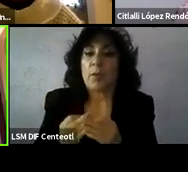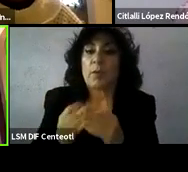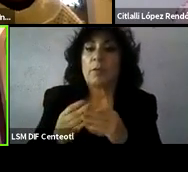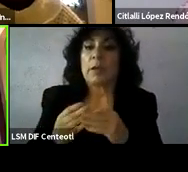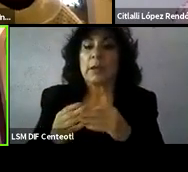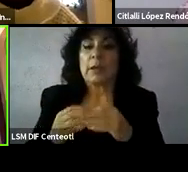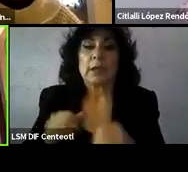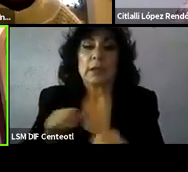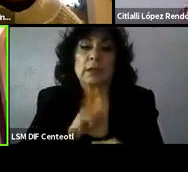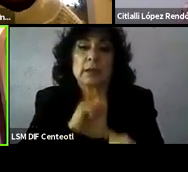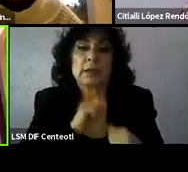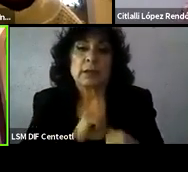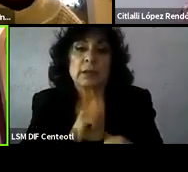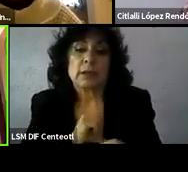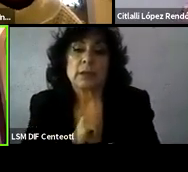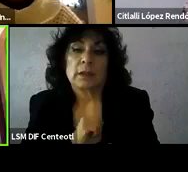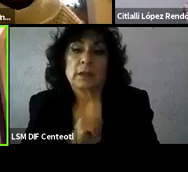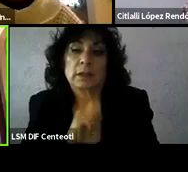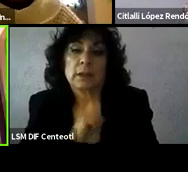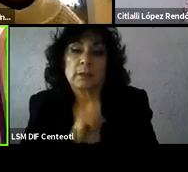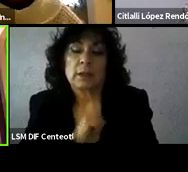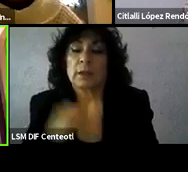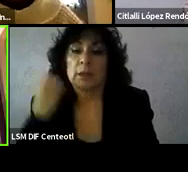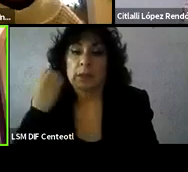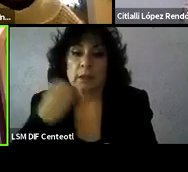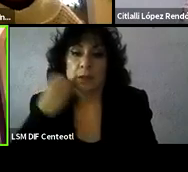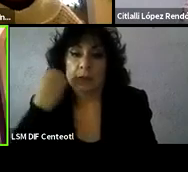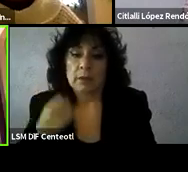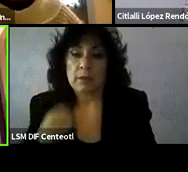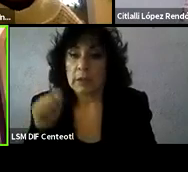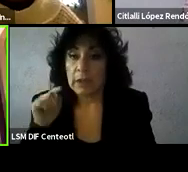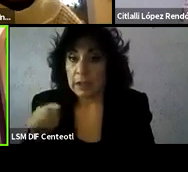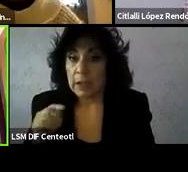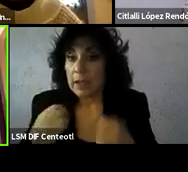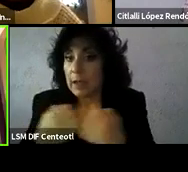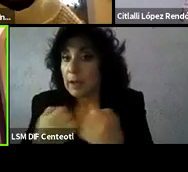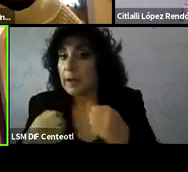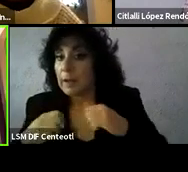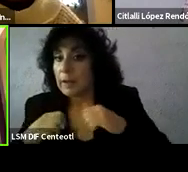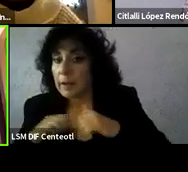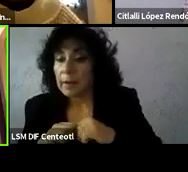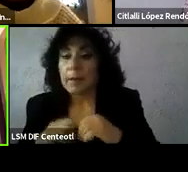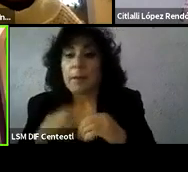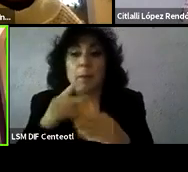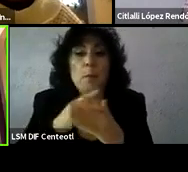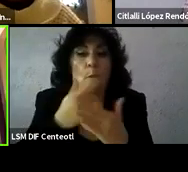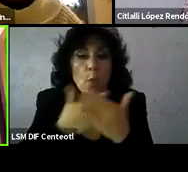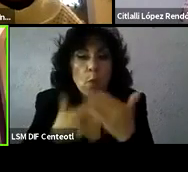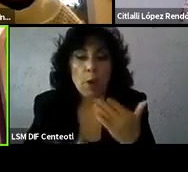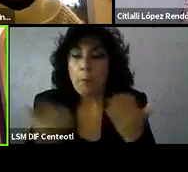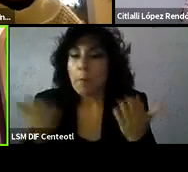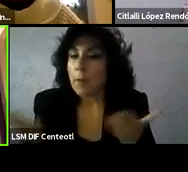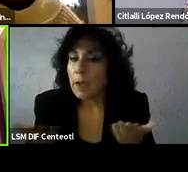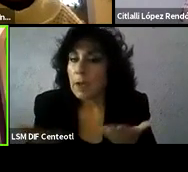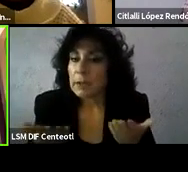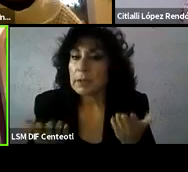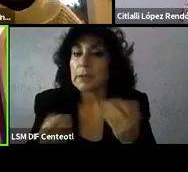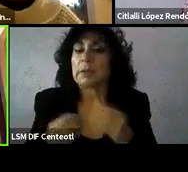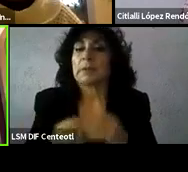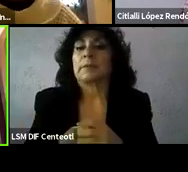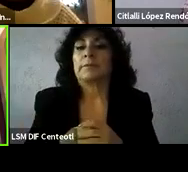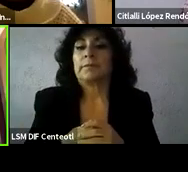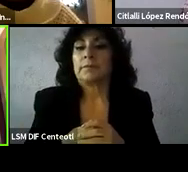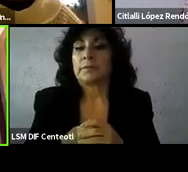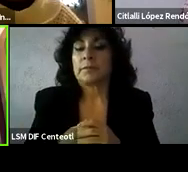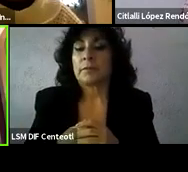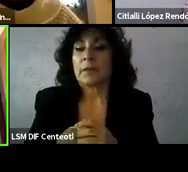y un acompañamiento mucho mayor. Ahí hay un equipo en donde hacen un programa de trabajo. Ese programa de trabajo puede estar